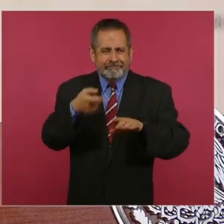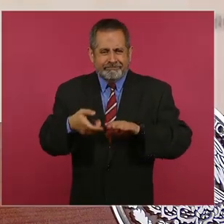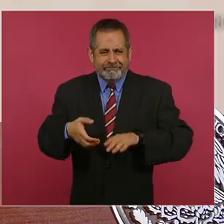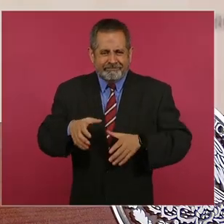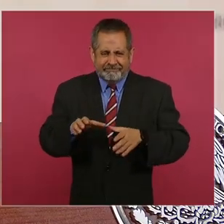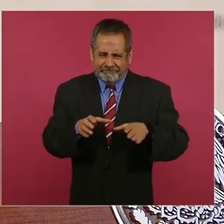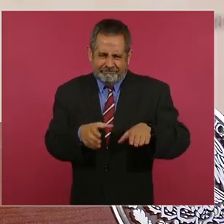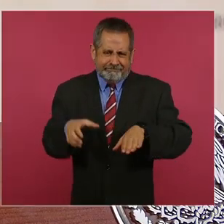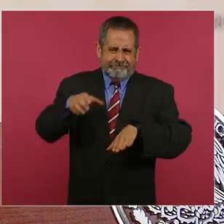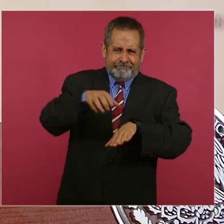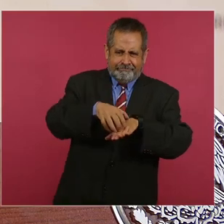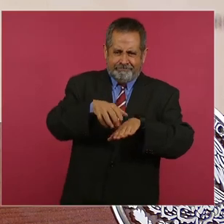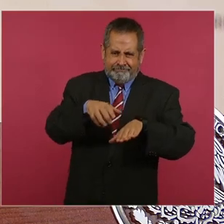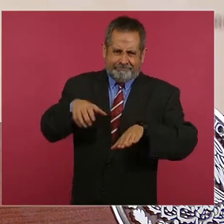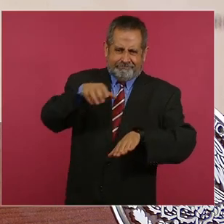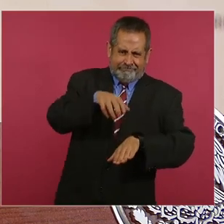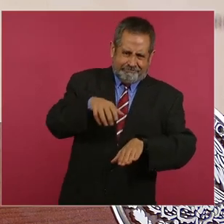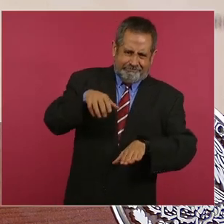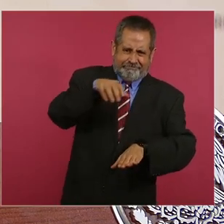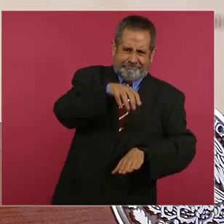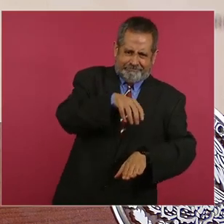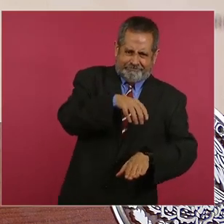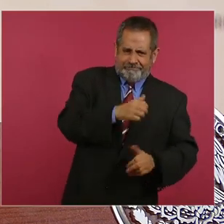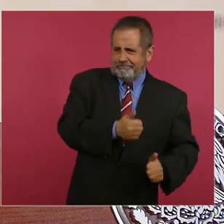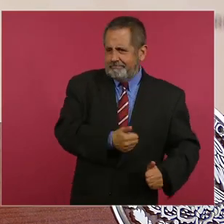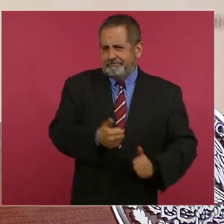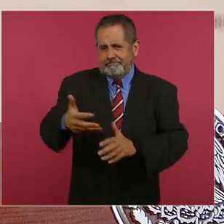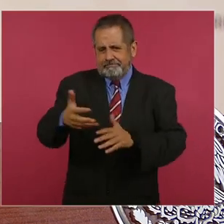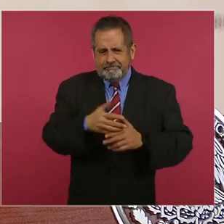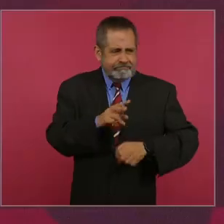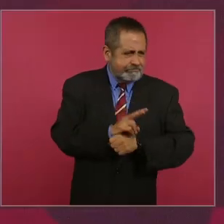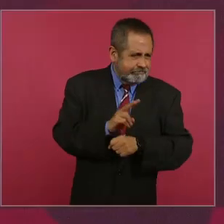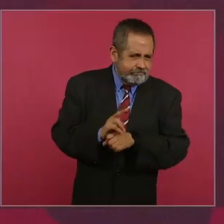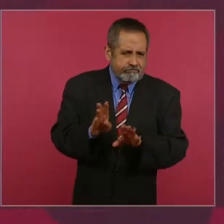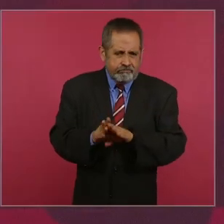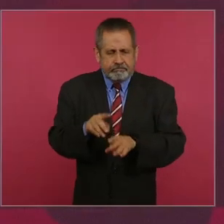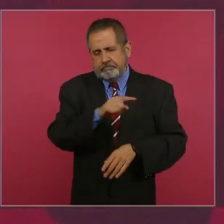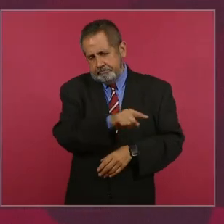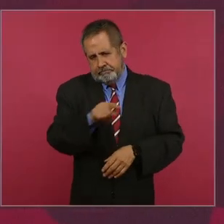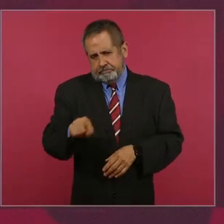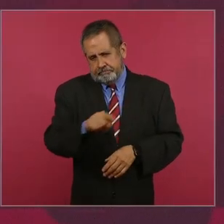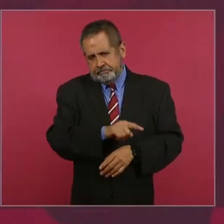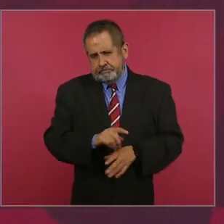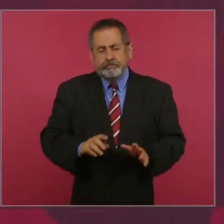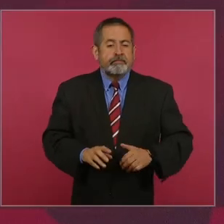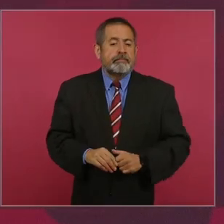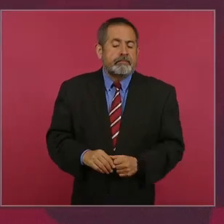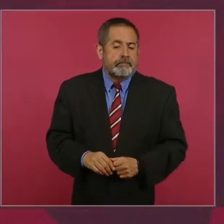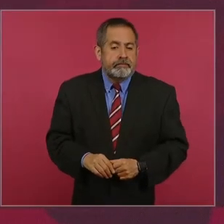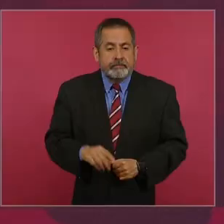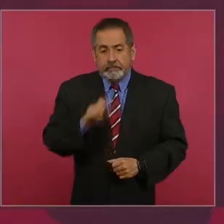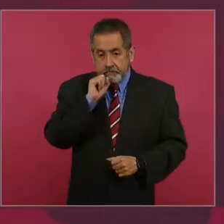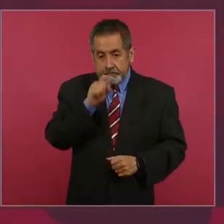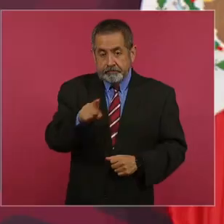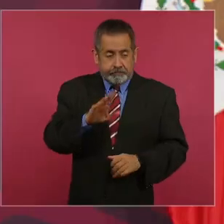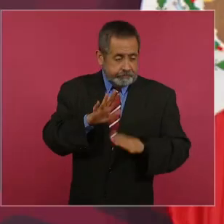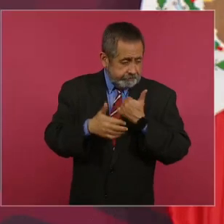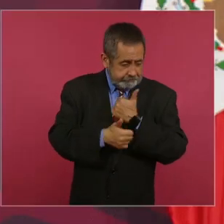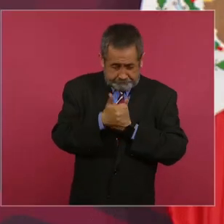en los puertos y también se licitaron